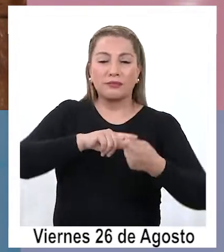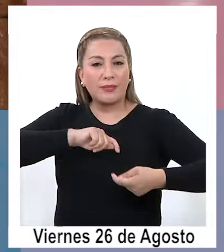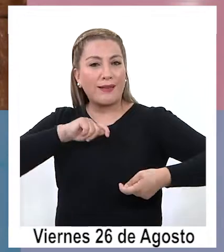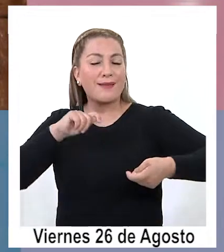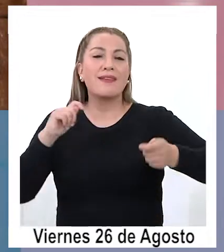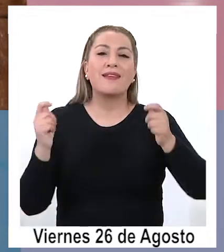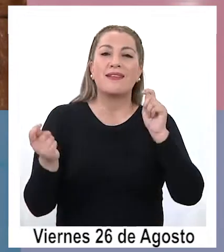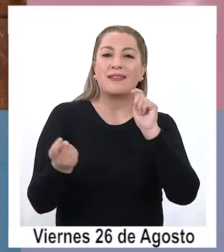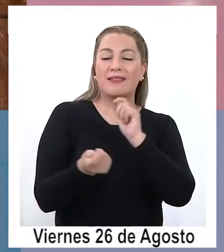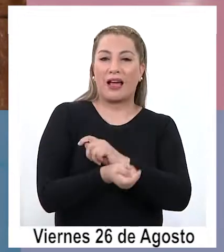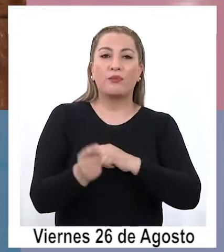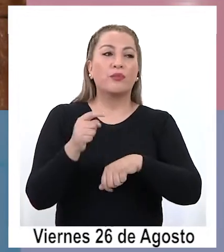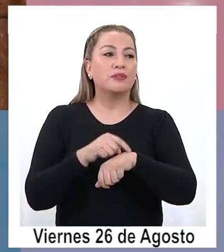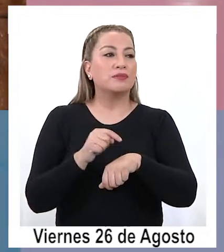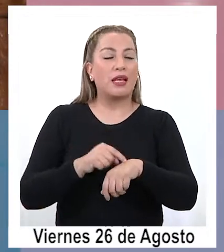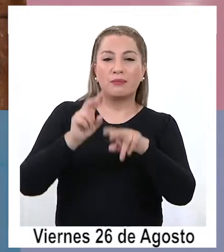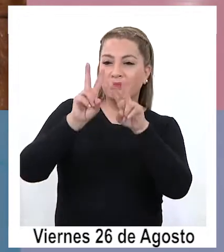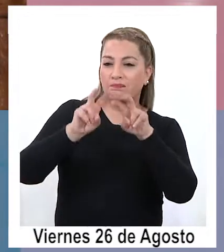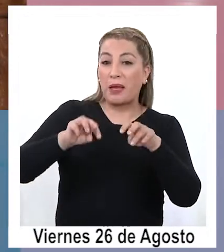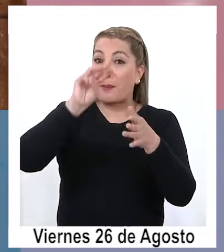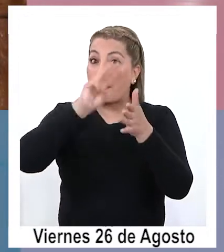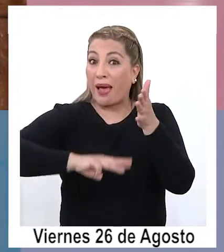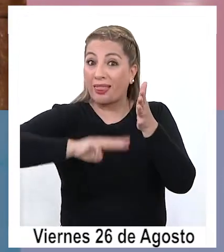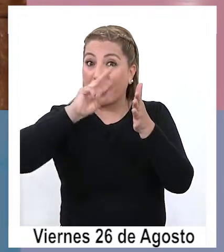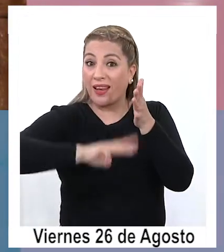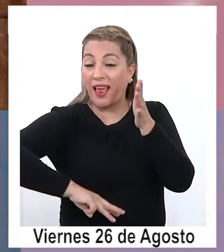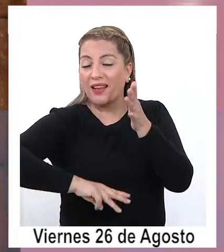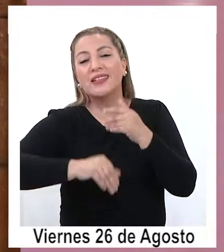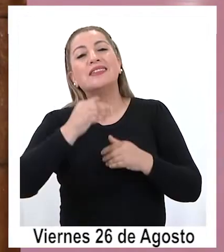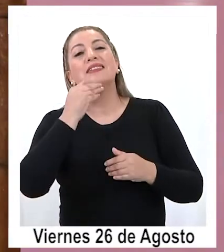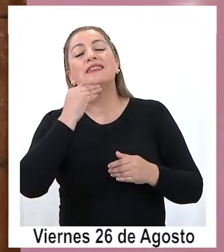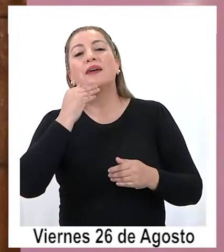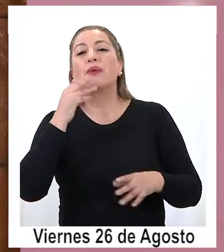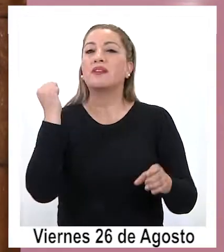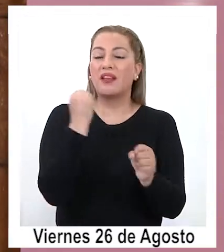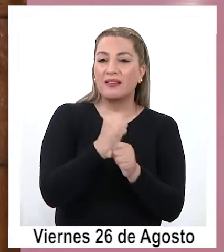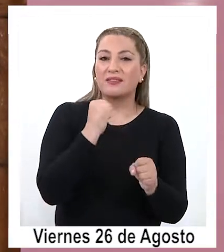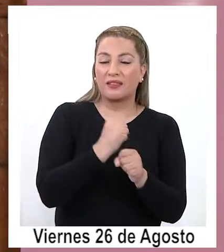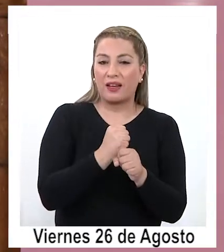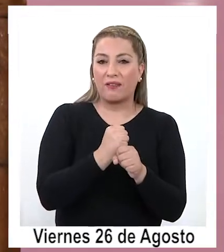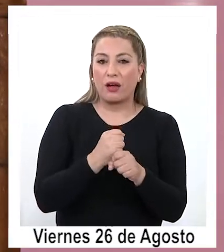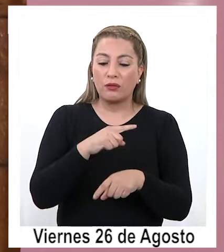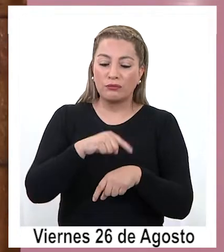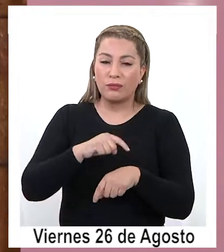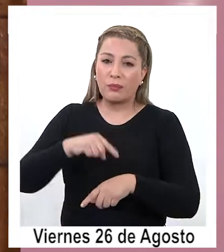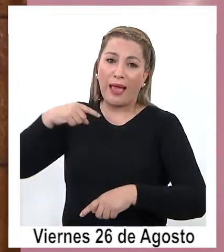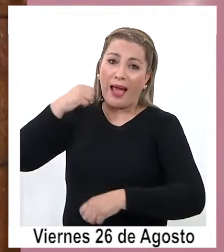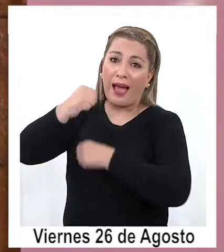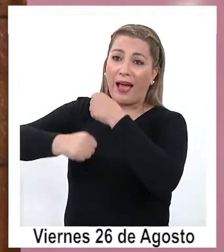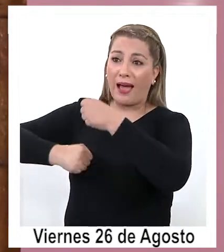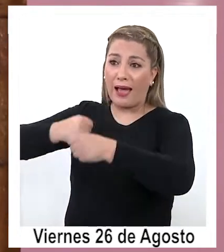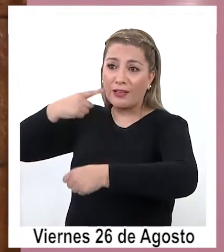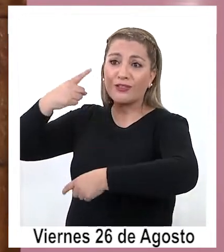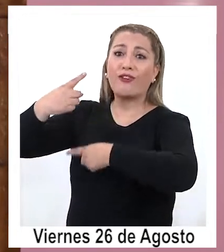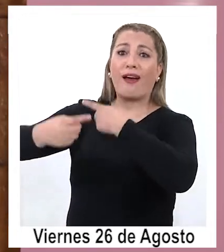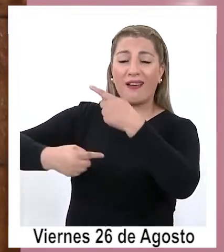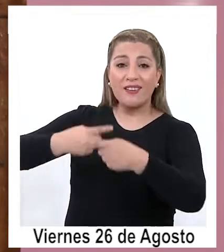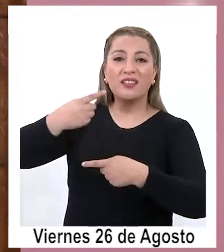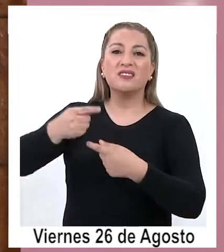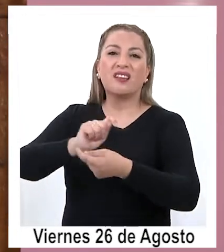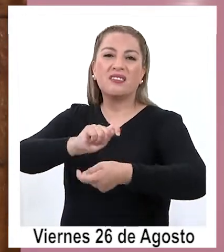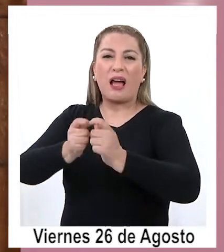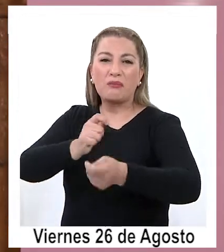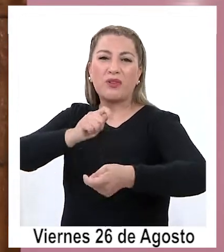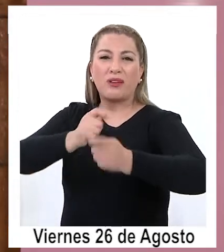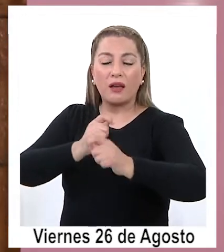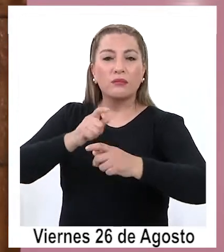del tiempo de la revisión de los materiales también los modelos de gestión a lo largo del tiempo y de los años han ido sufriendo modificaciones